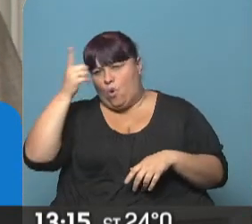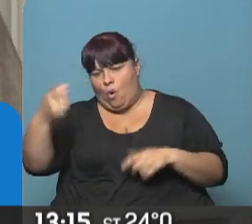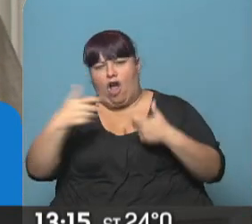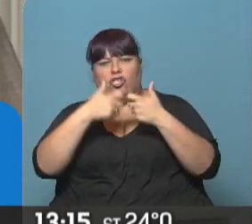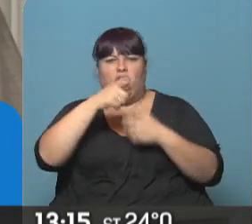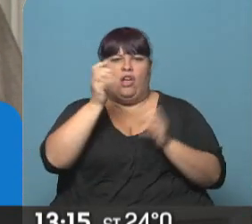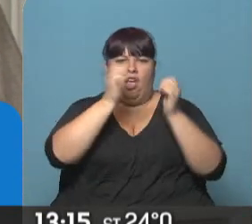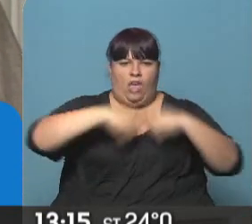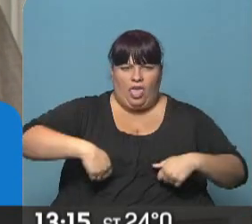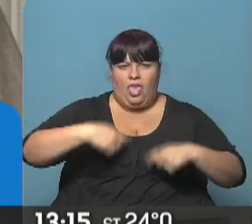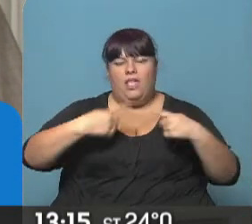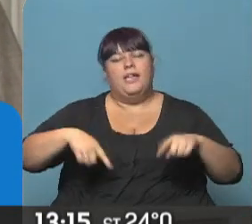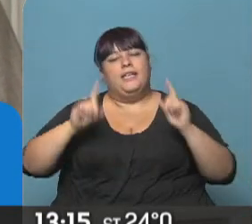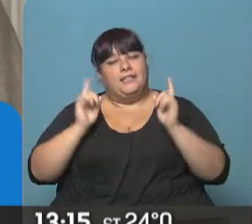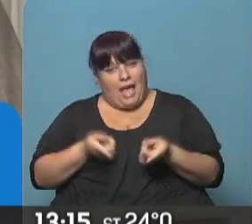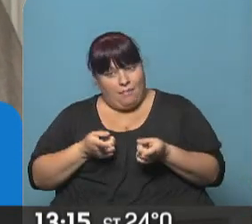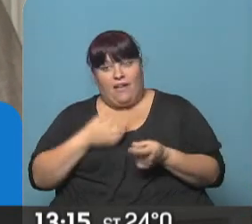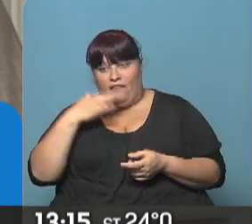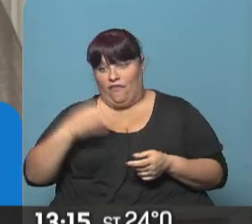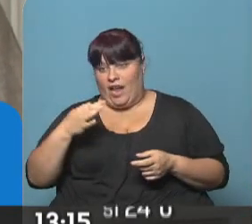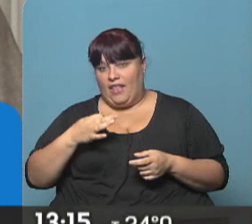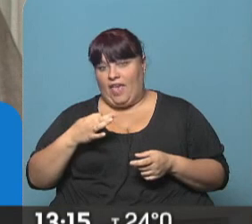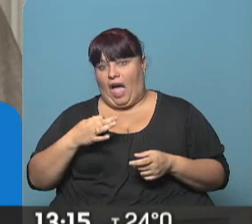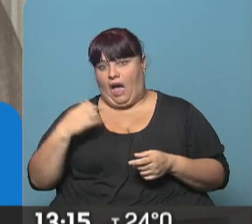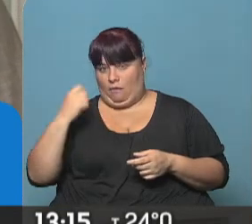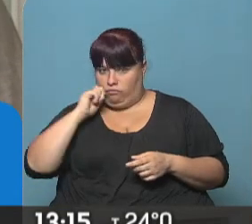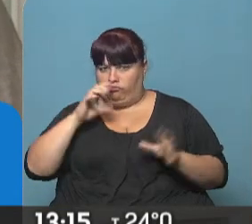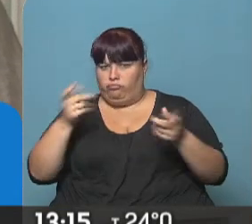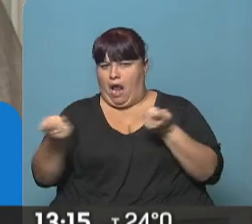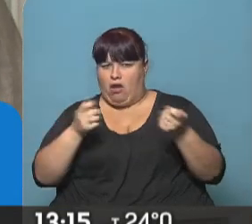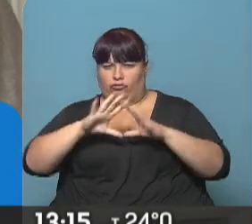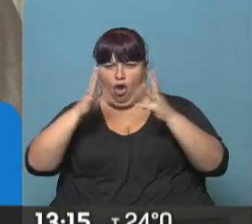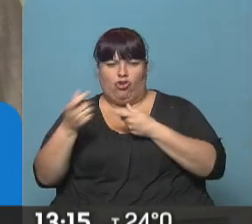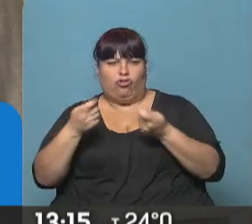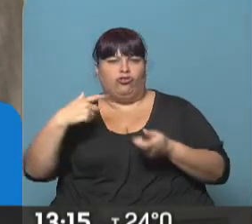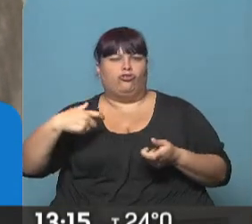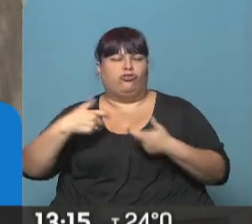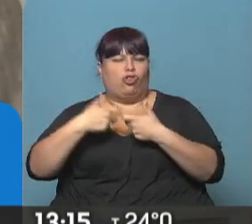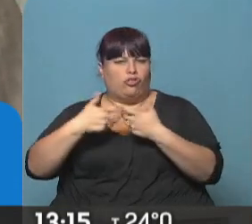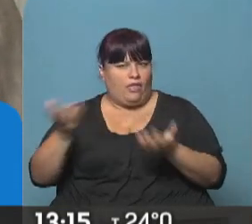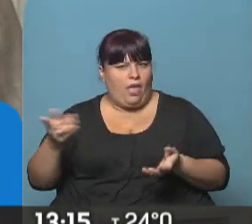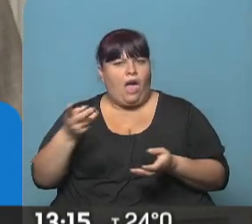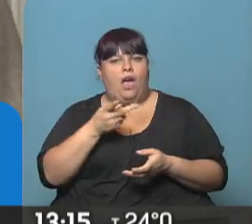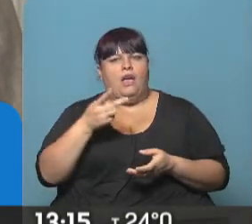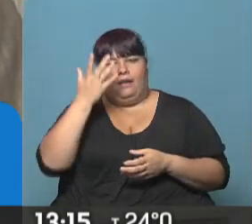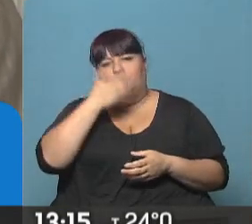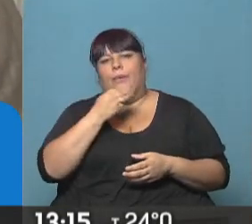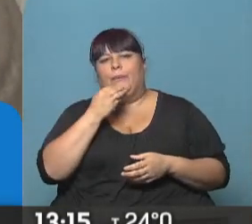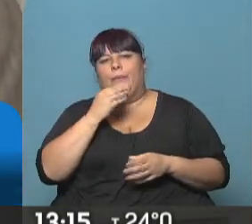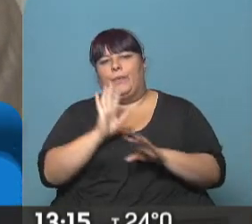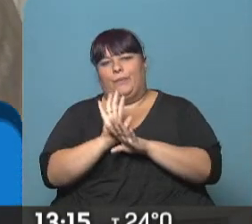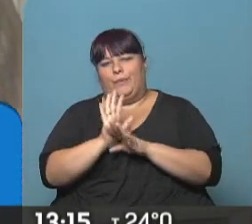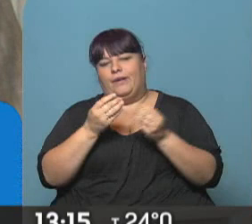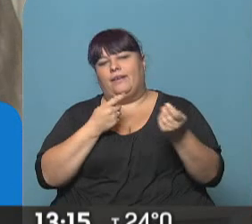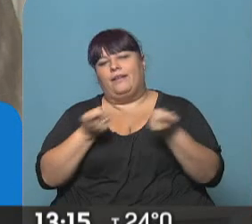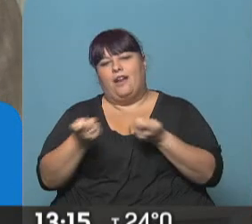sociedades offshore, y obviamente es cierto que ha sido sofisticado todo el manejo de esas sociedades. A través de esas máscaras generalmente se